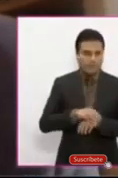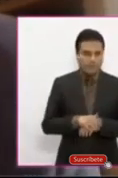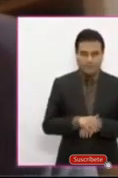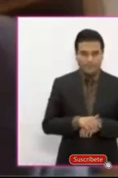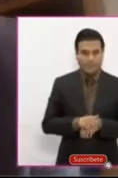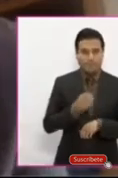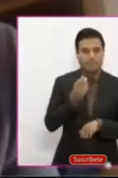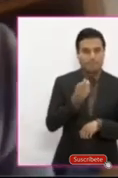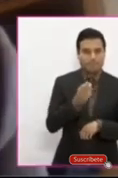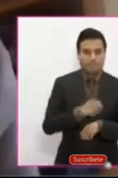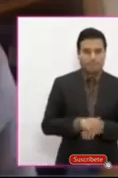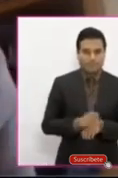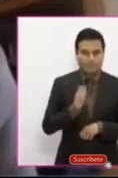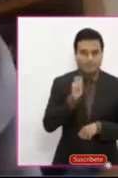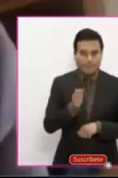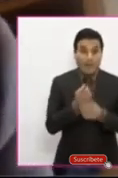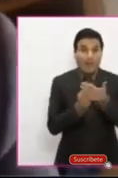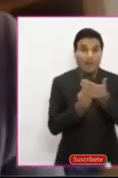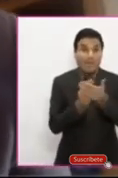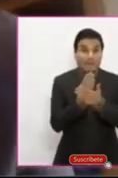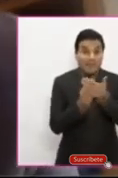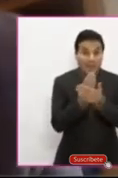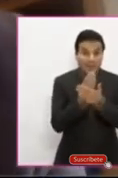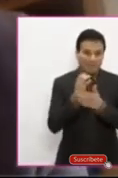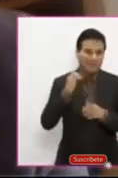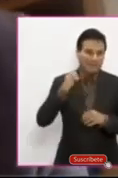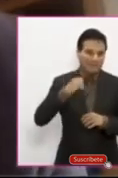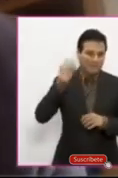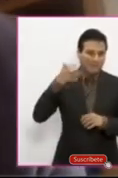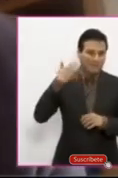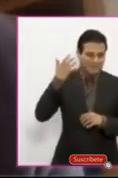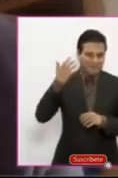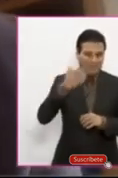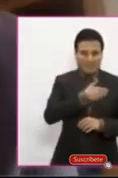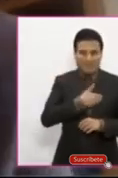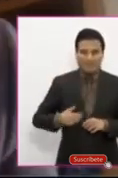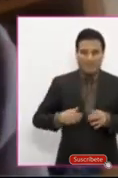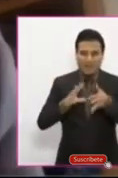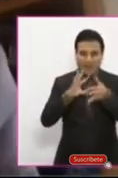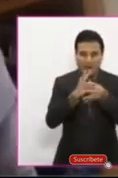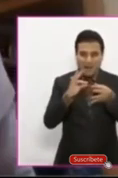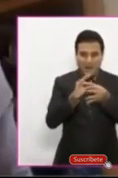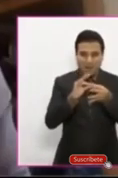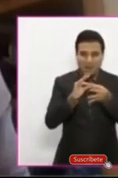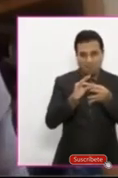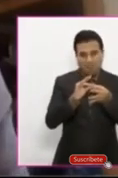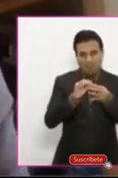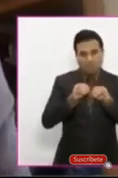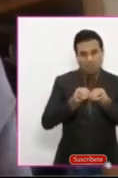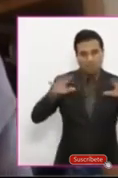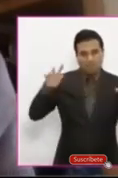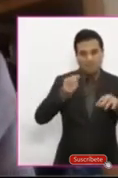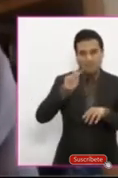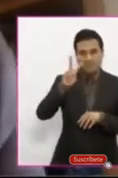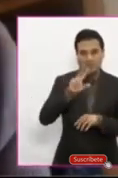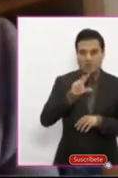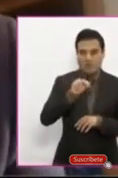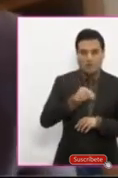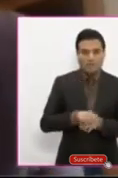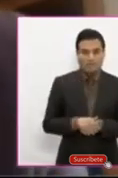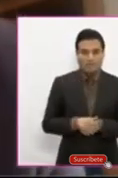comunicación matutinos conocidos como las mañaneras lo que estamos de esta manera